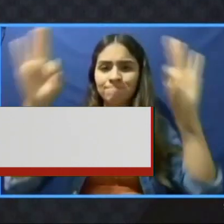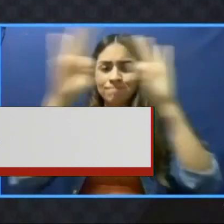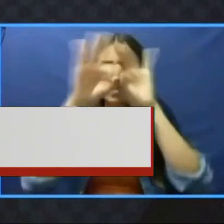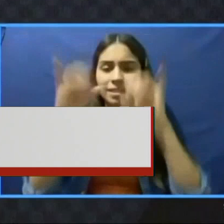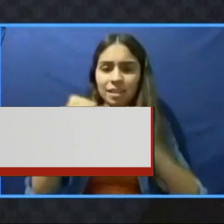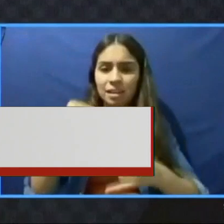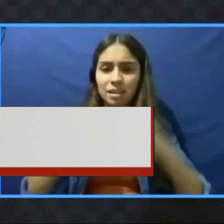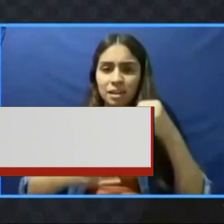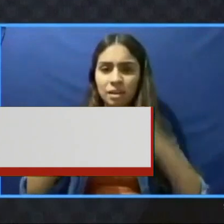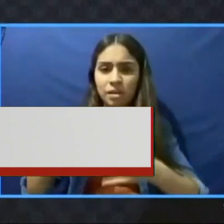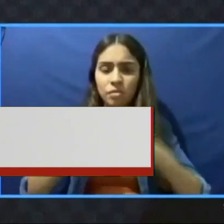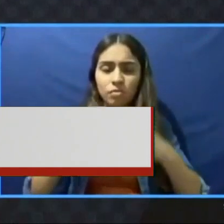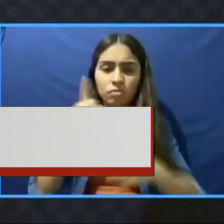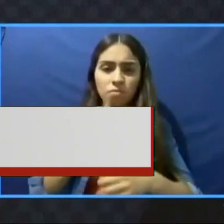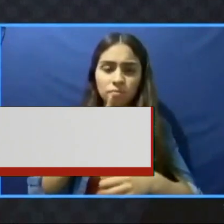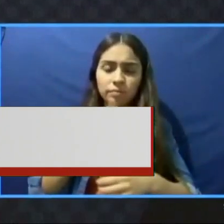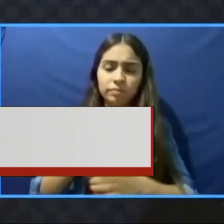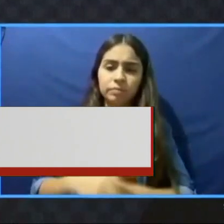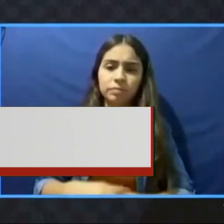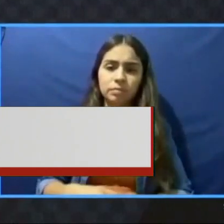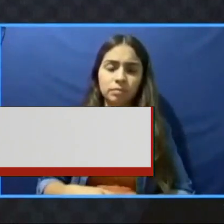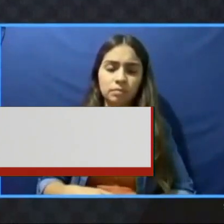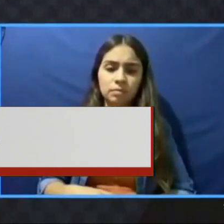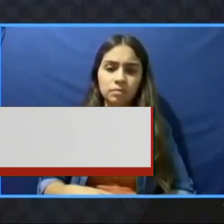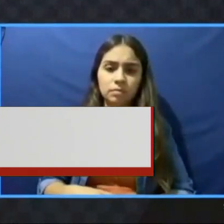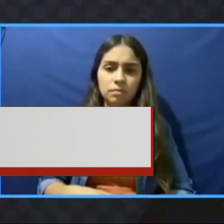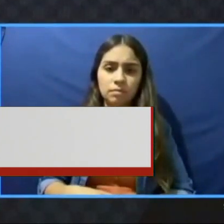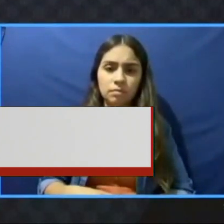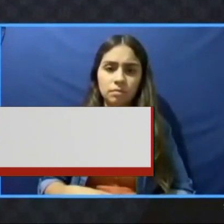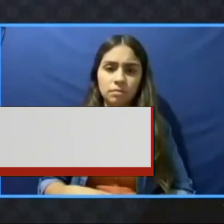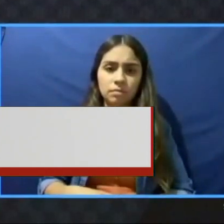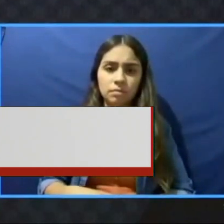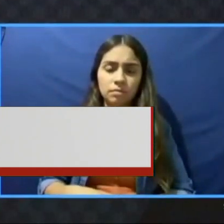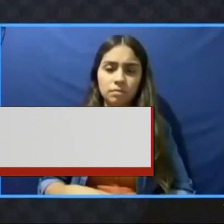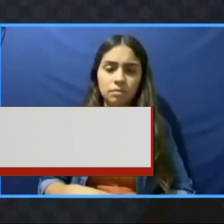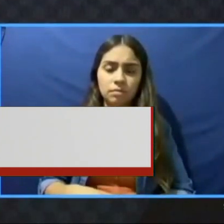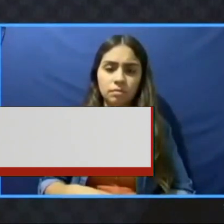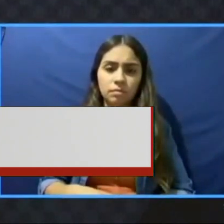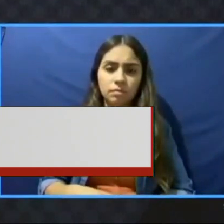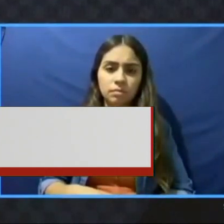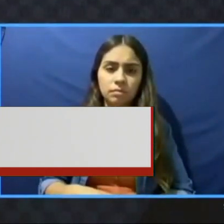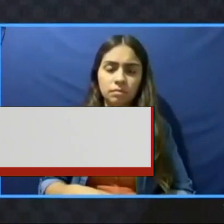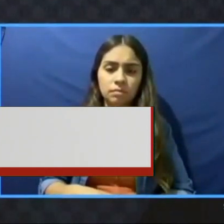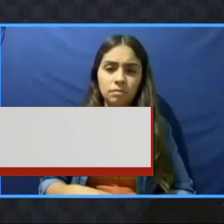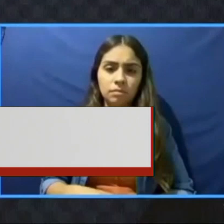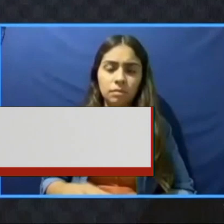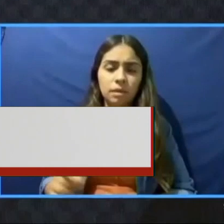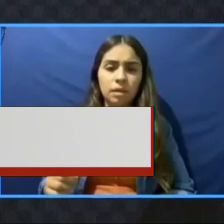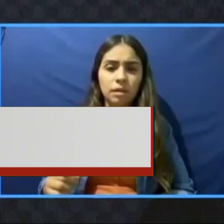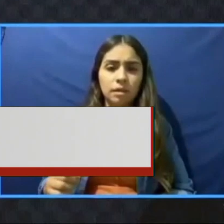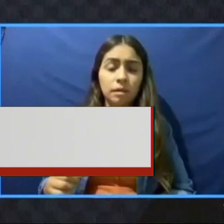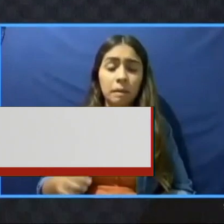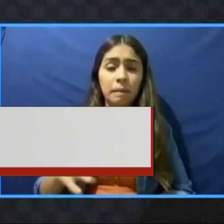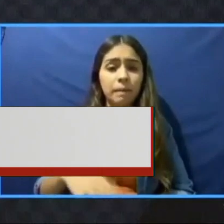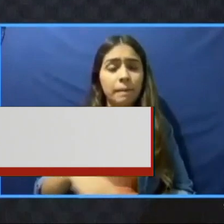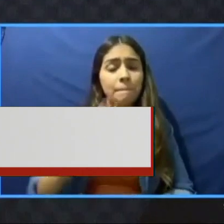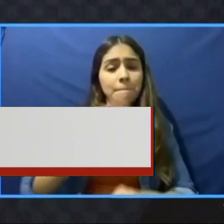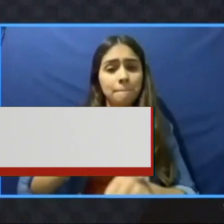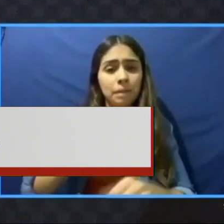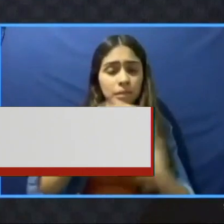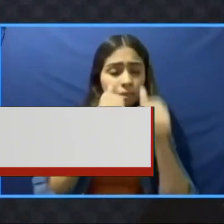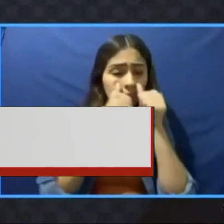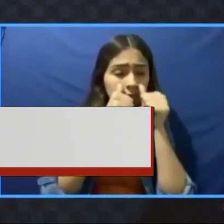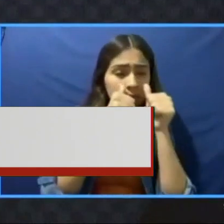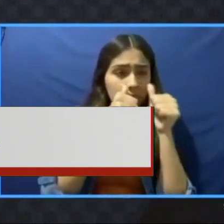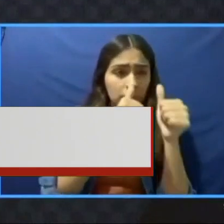Incluso se ha puesto más atención y más rigor en escuchar y en